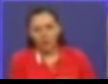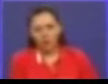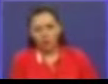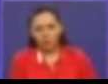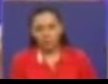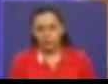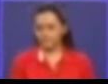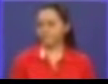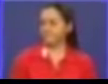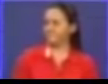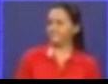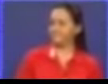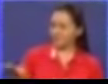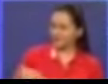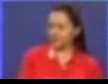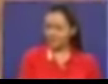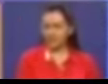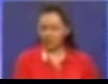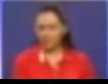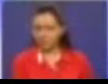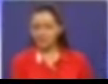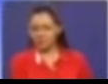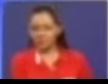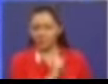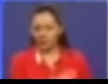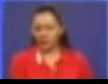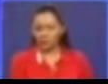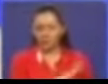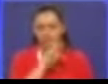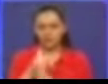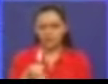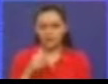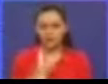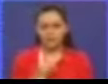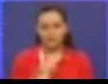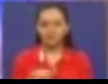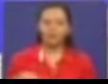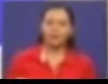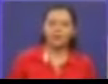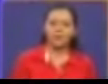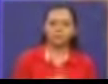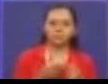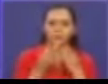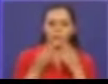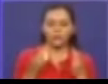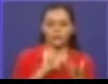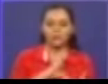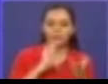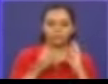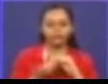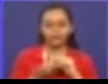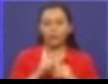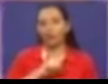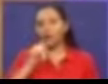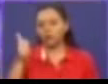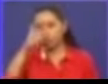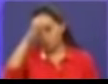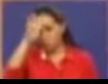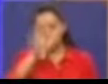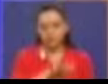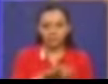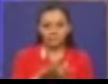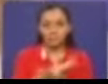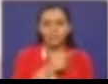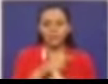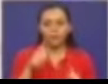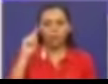tiene sesgo para llevarnos hacia el mercado. Nuevamente, el gasto público se tergiversa en algunos conceptos. ¿Para qué? Para que no